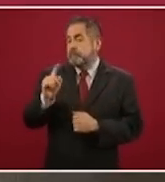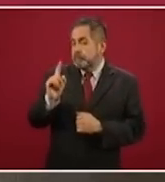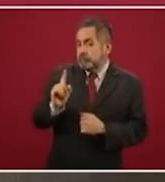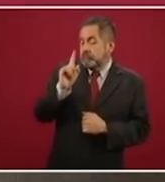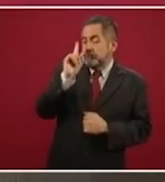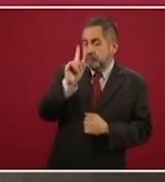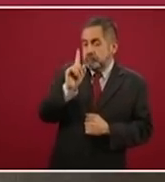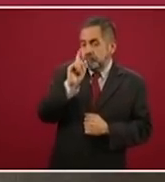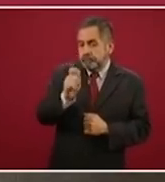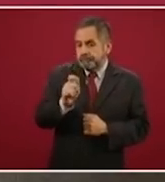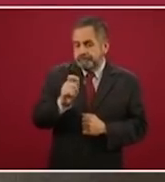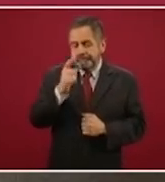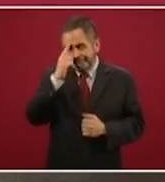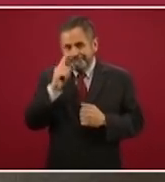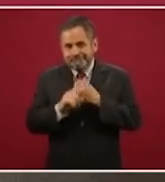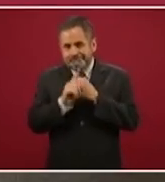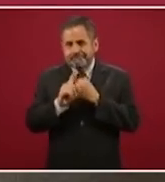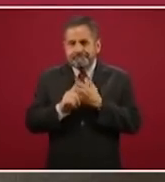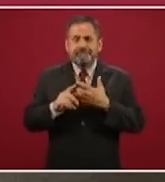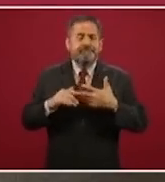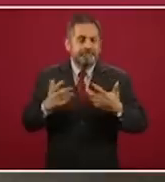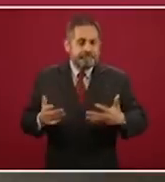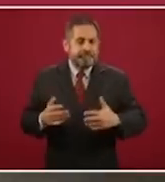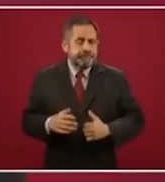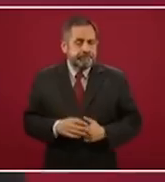problemas que enfrentamos